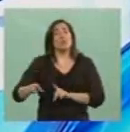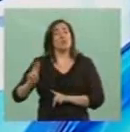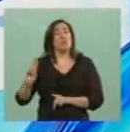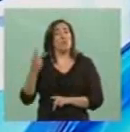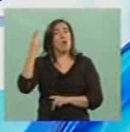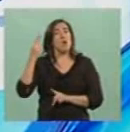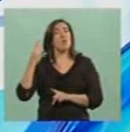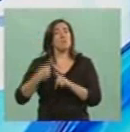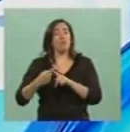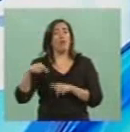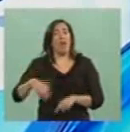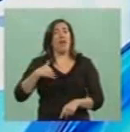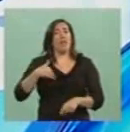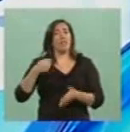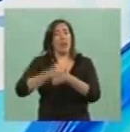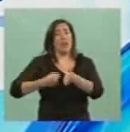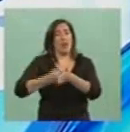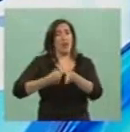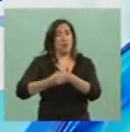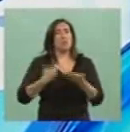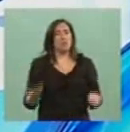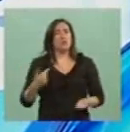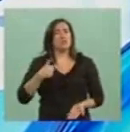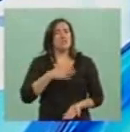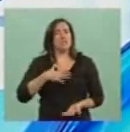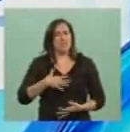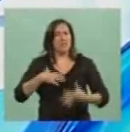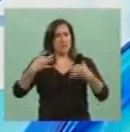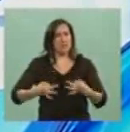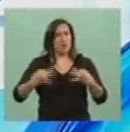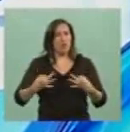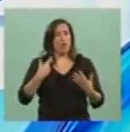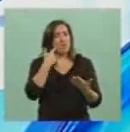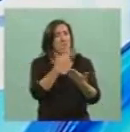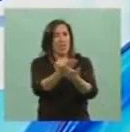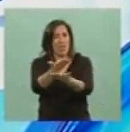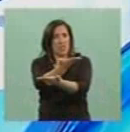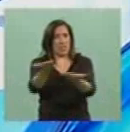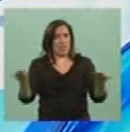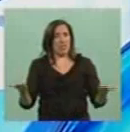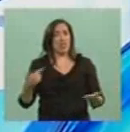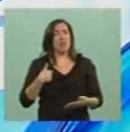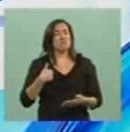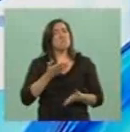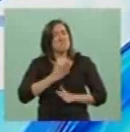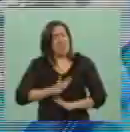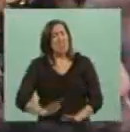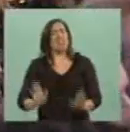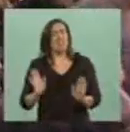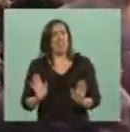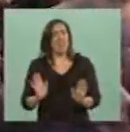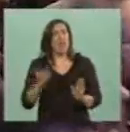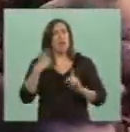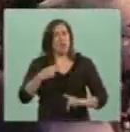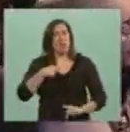esta Argentina. Por eso me siento muy segura hoy frente a todos ustedes, muy tranquila, pero también